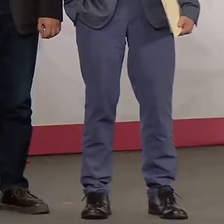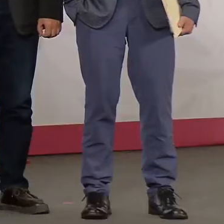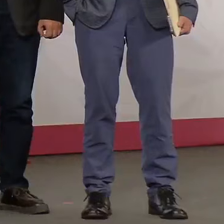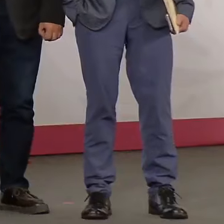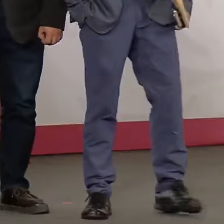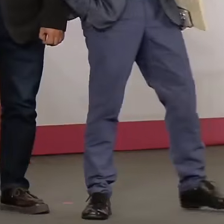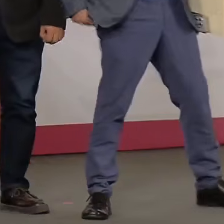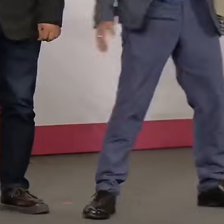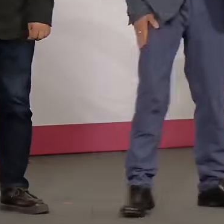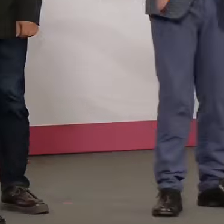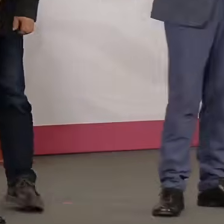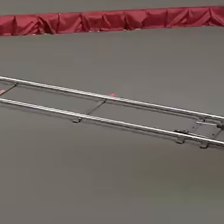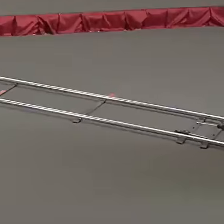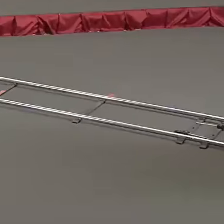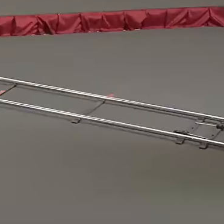Gracias.